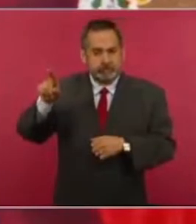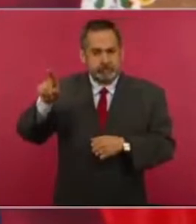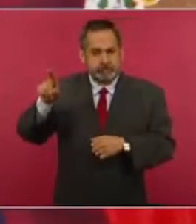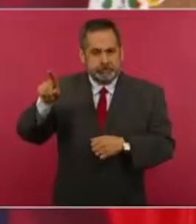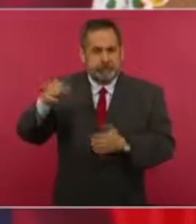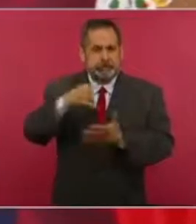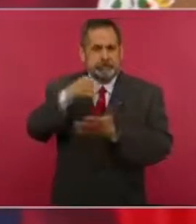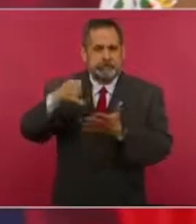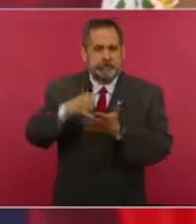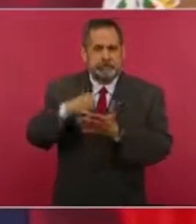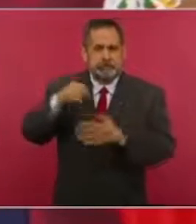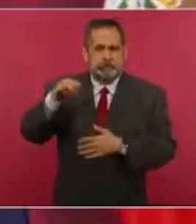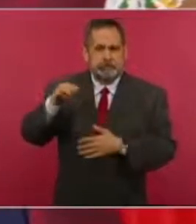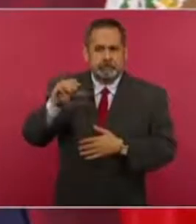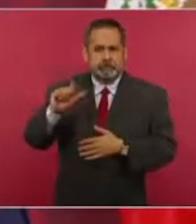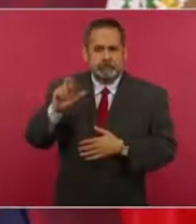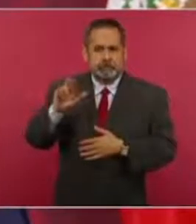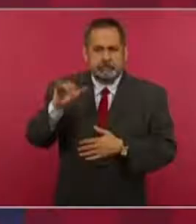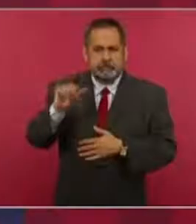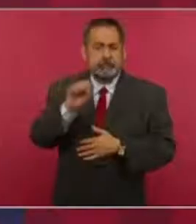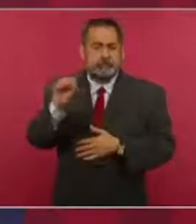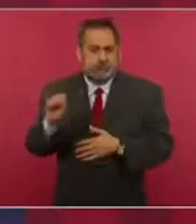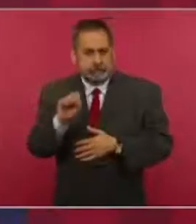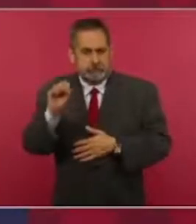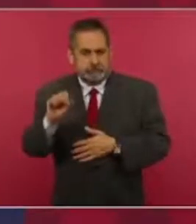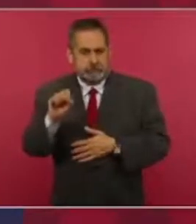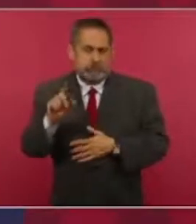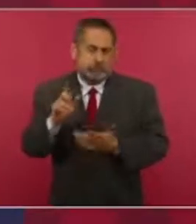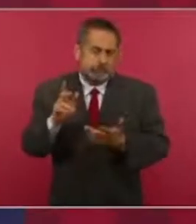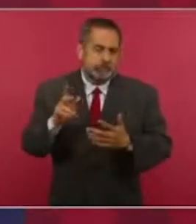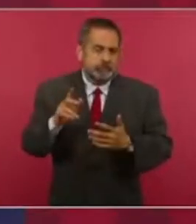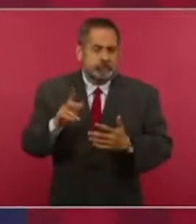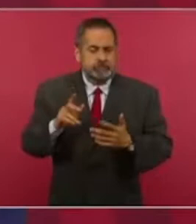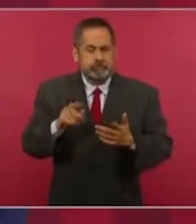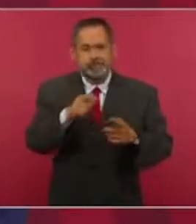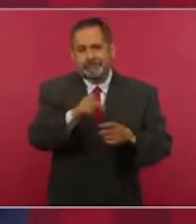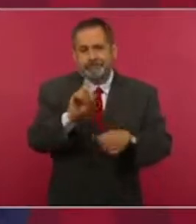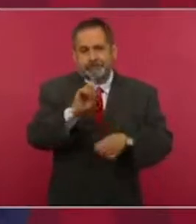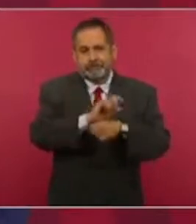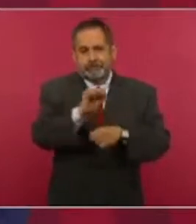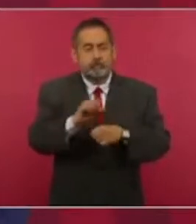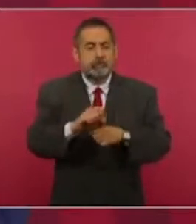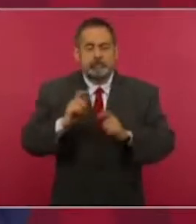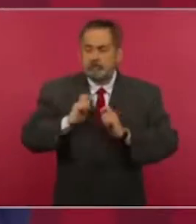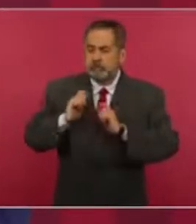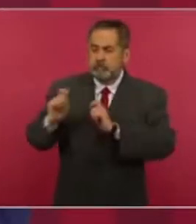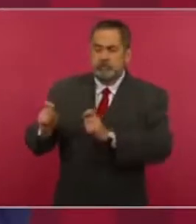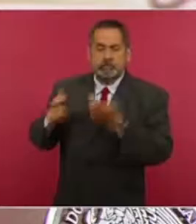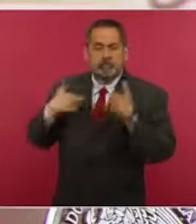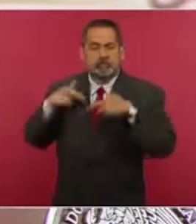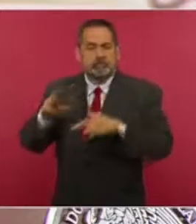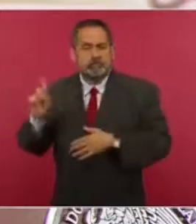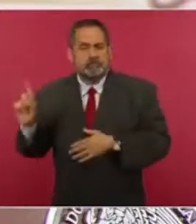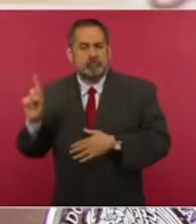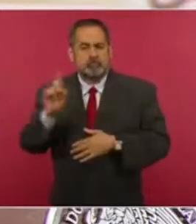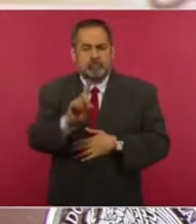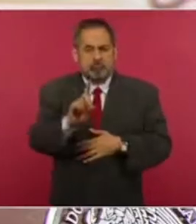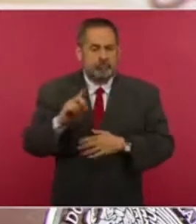las Islas Marías el sábado. Esto va a ser el sábado. Me va a representar